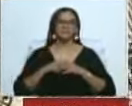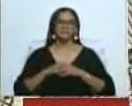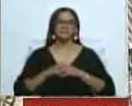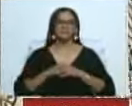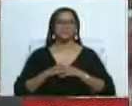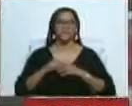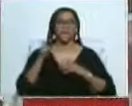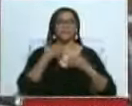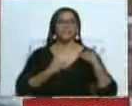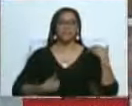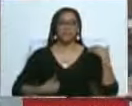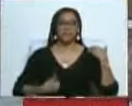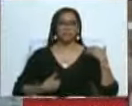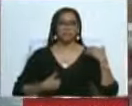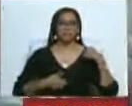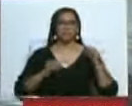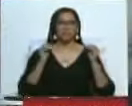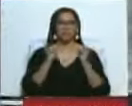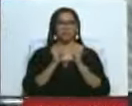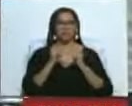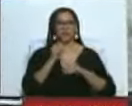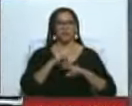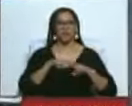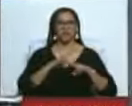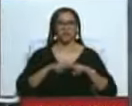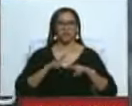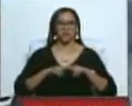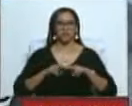Presidente, ella da un besito a la niña.